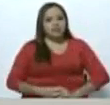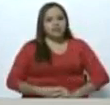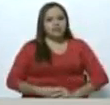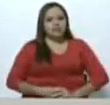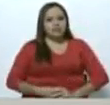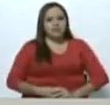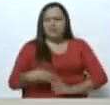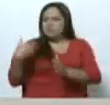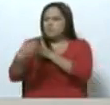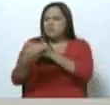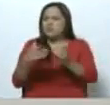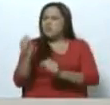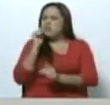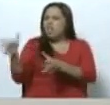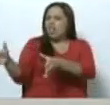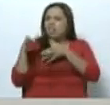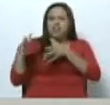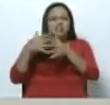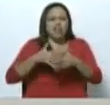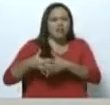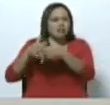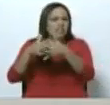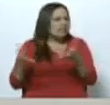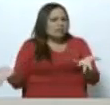gane en Estados Unidos.